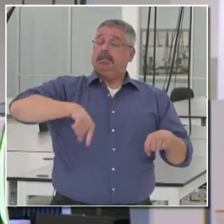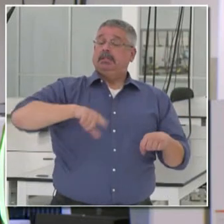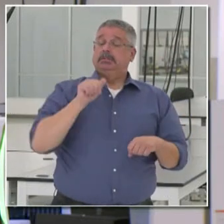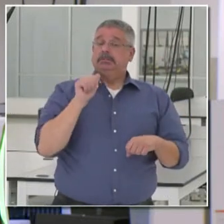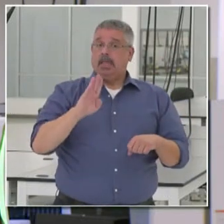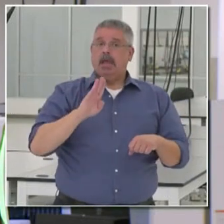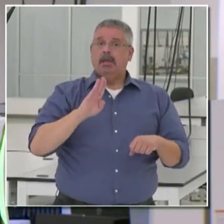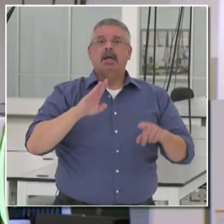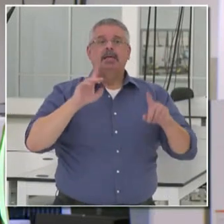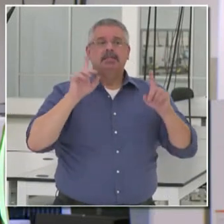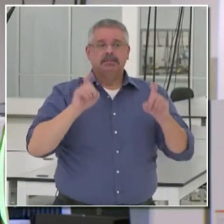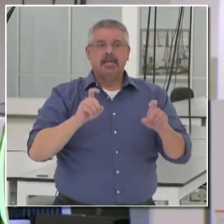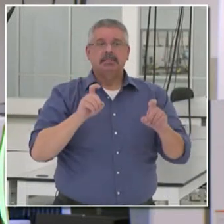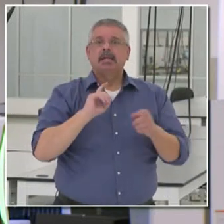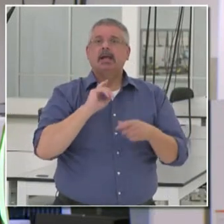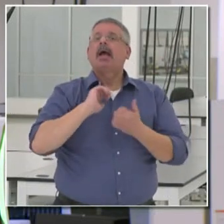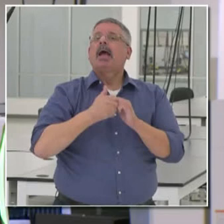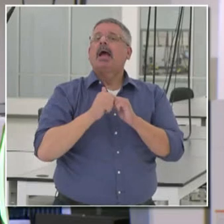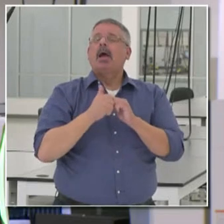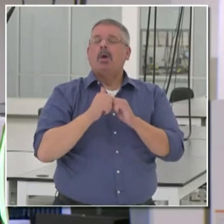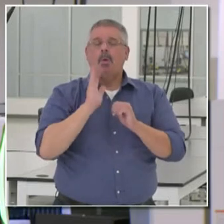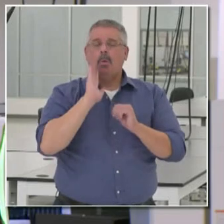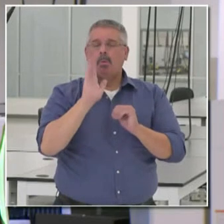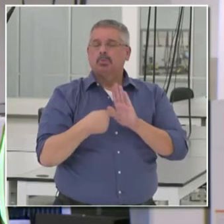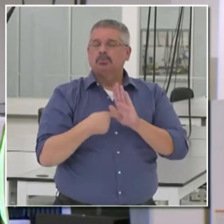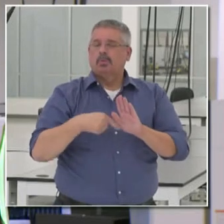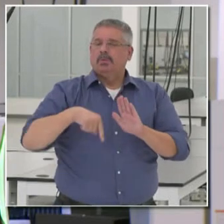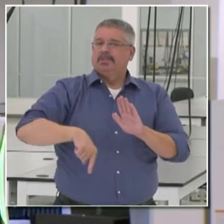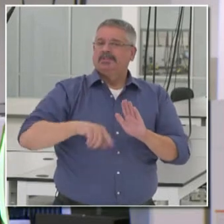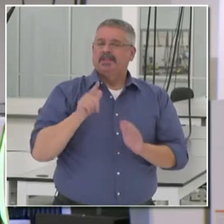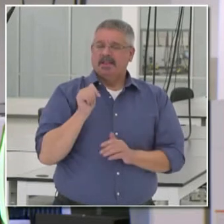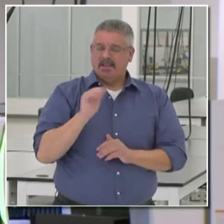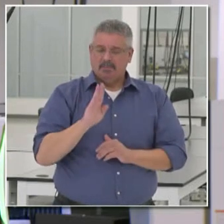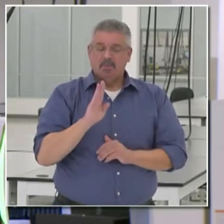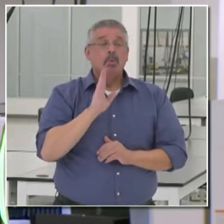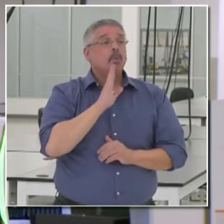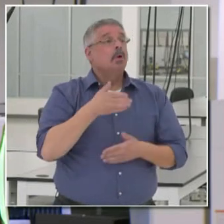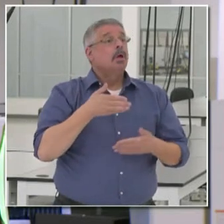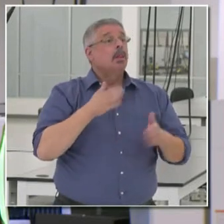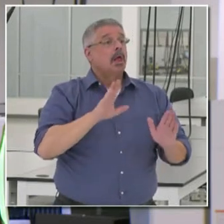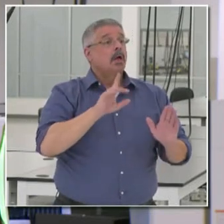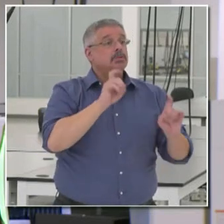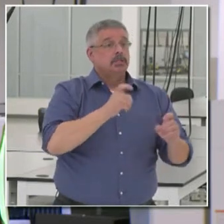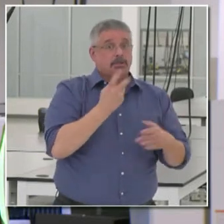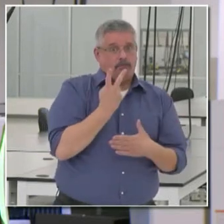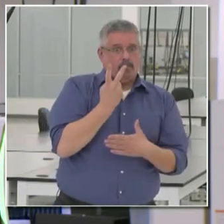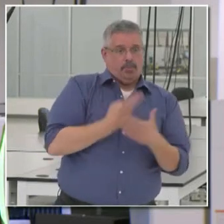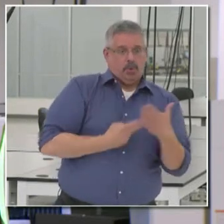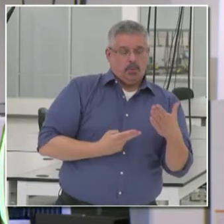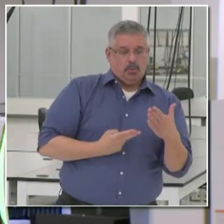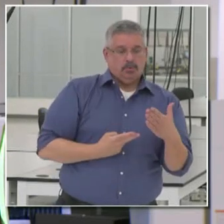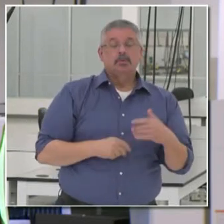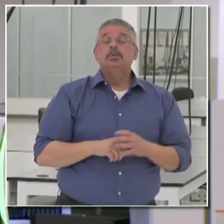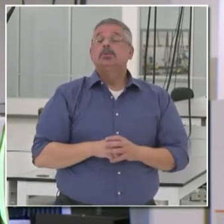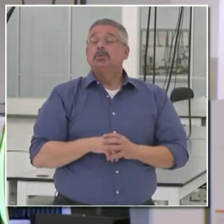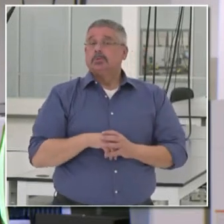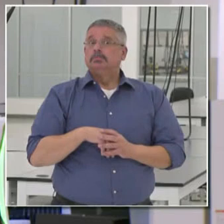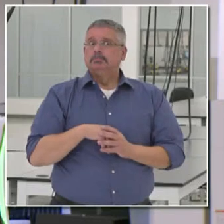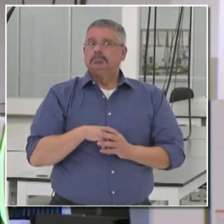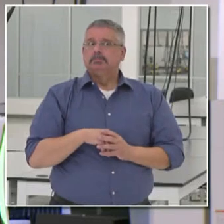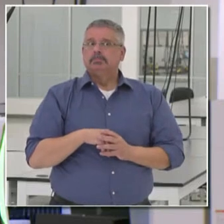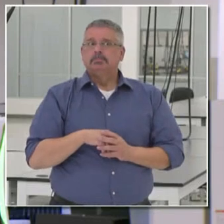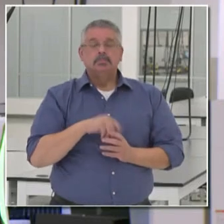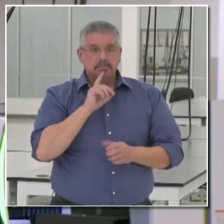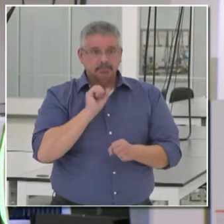de este laboratorio es modalidades de prueba que serán avanzadas en este laboratorio nos permitirá probar las dos cosas